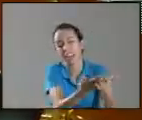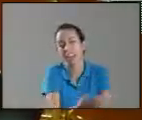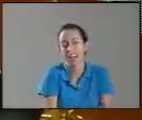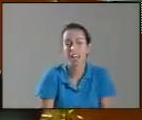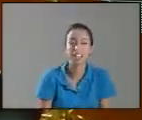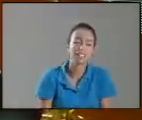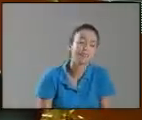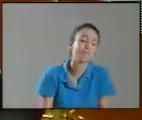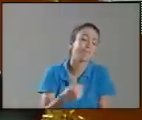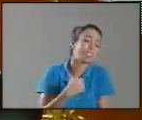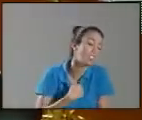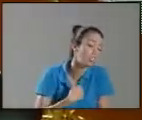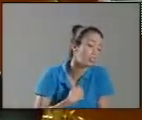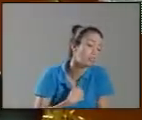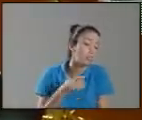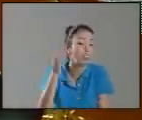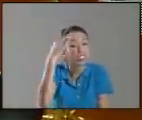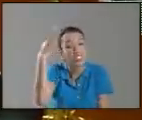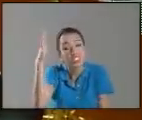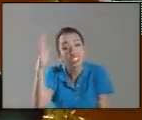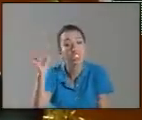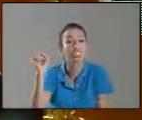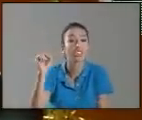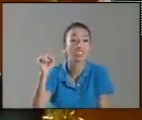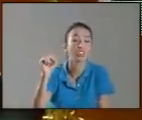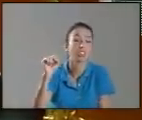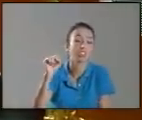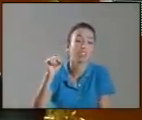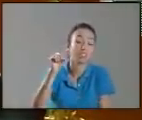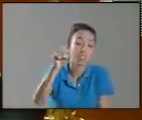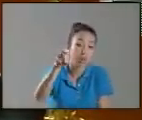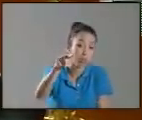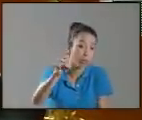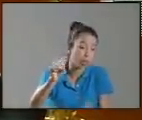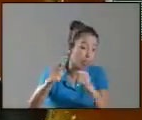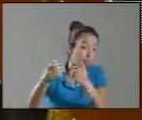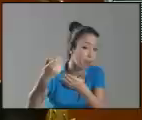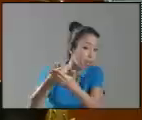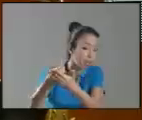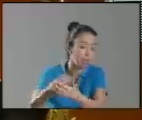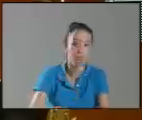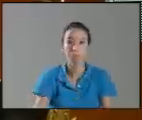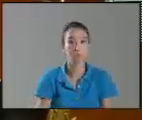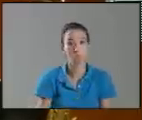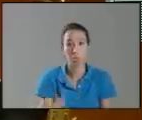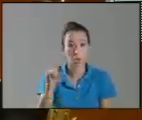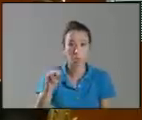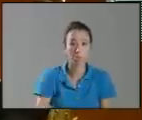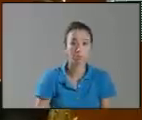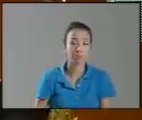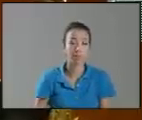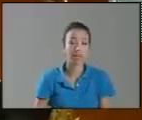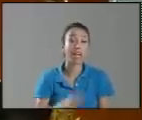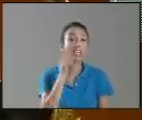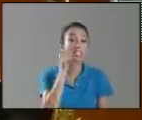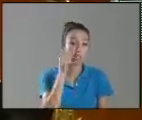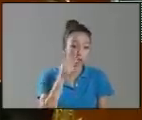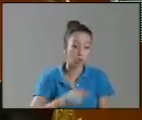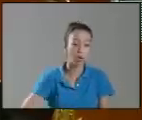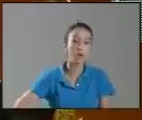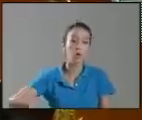pero este Señor también tiene necesidad. Mire, ellos me ofrecen tanto, fíjese, yo no sé si usted,